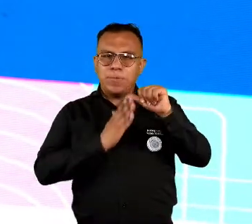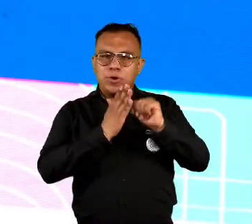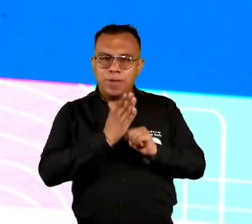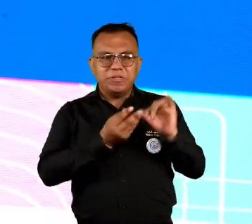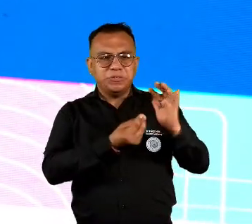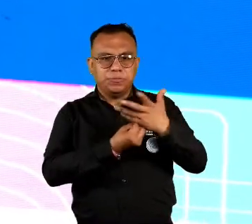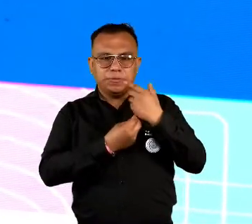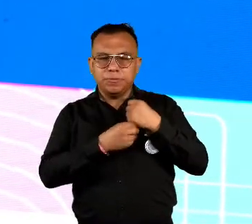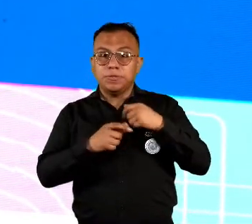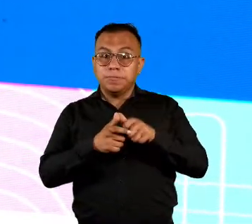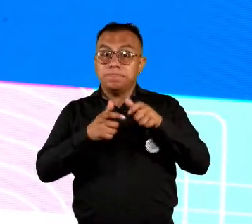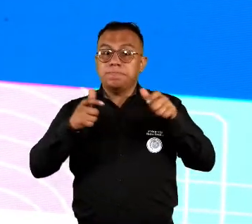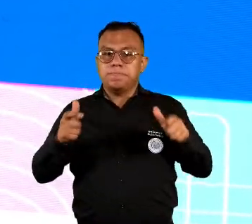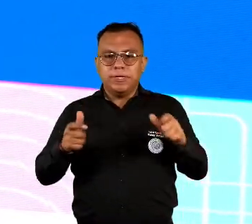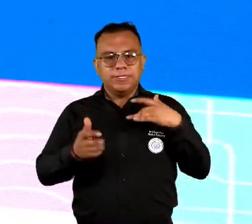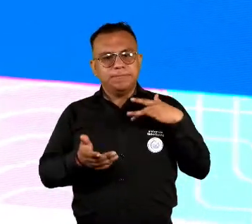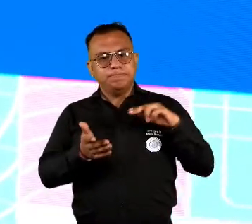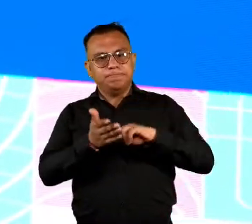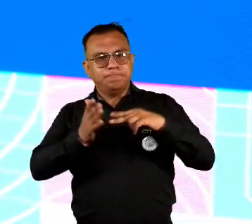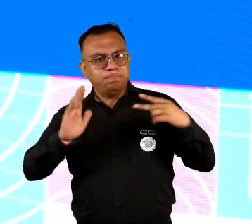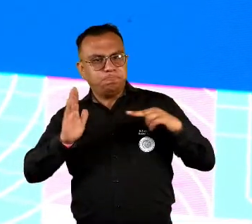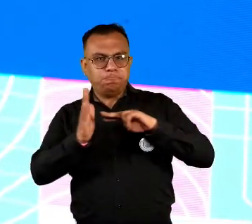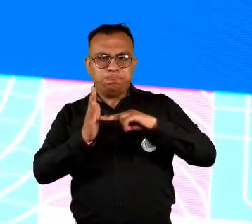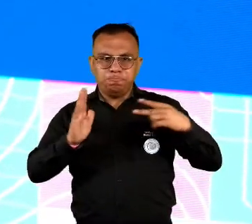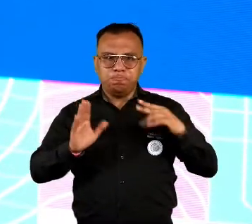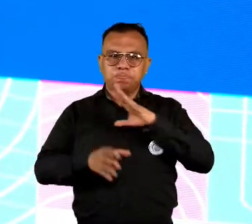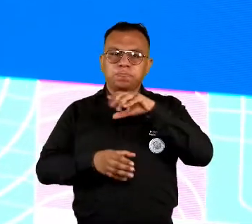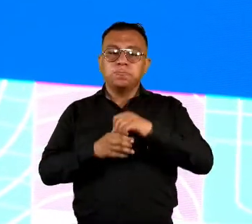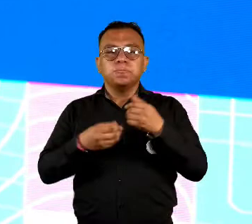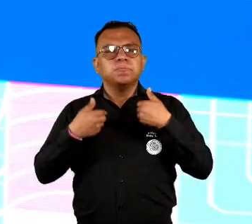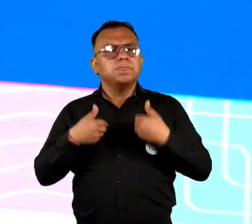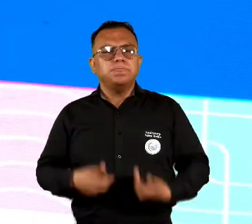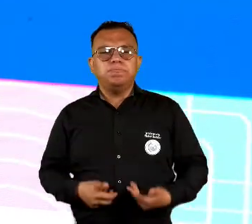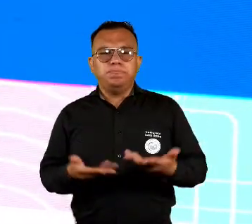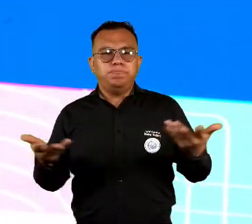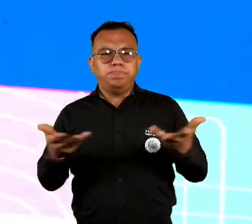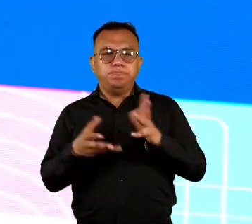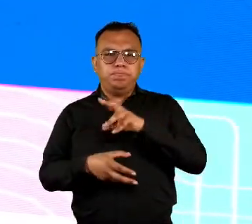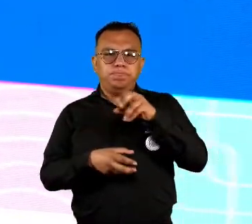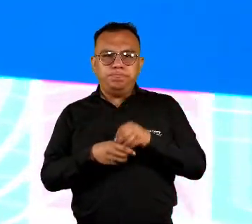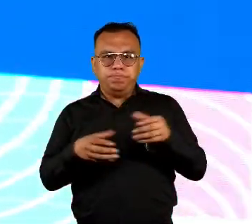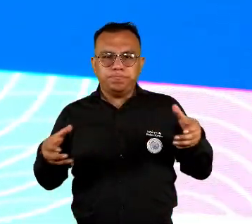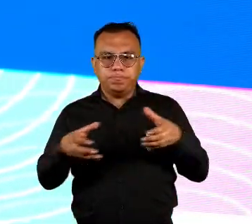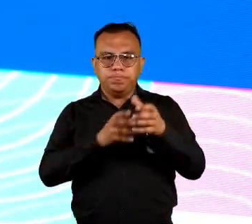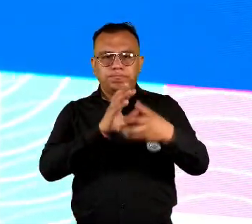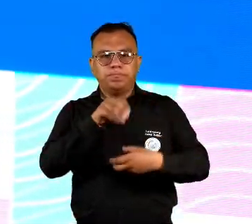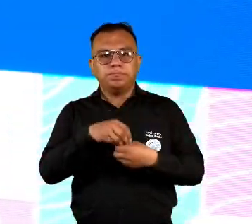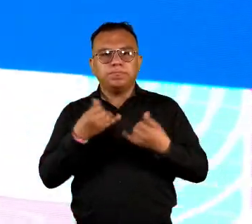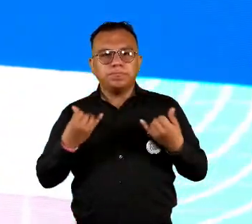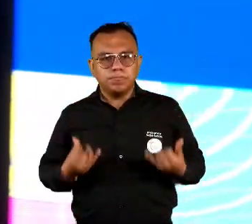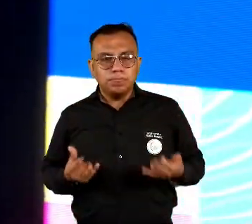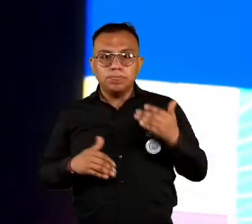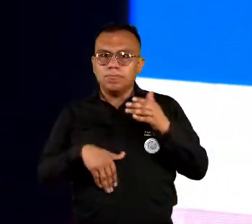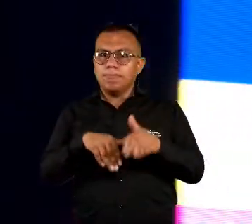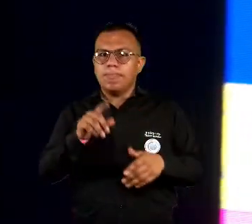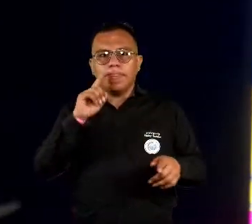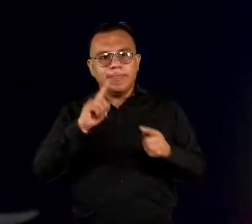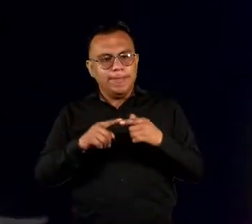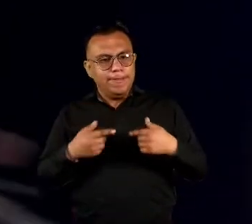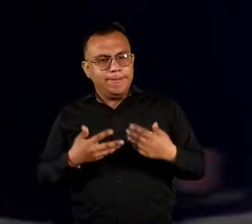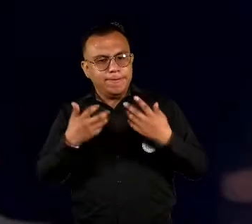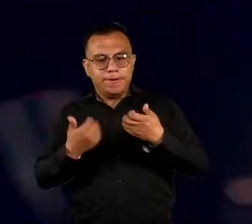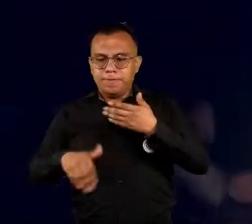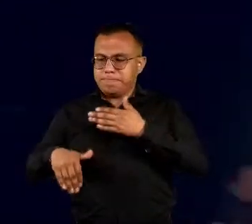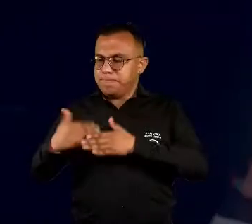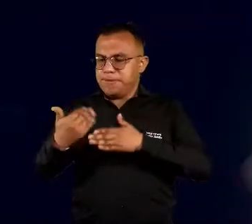viene más con Aquiles técnicas yo entro a la industria desde un perfil ya en vista de querer